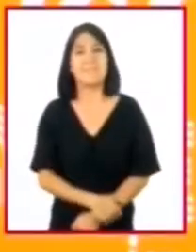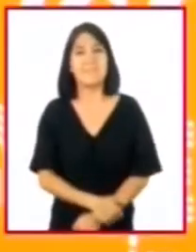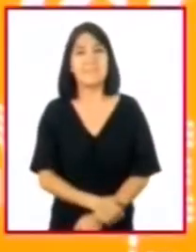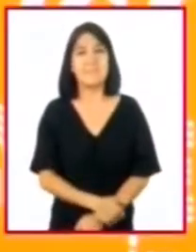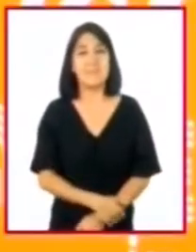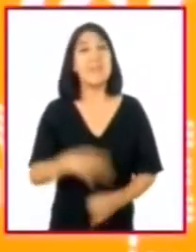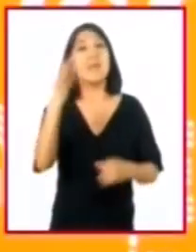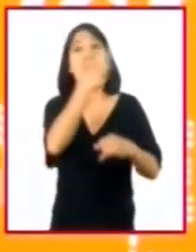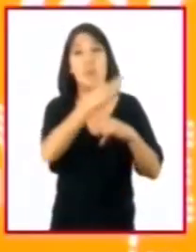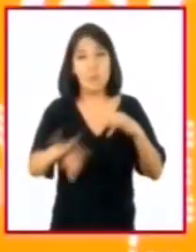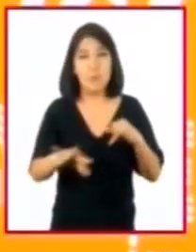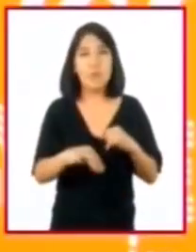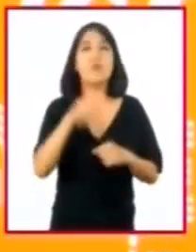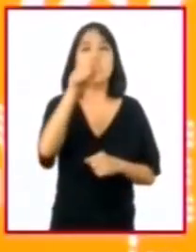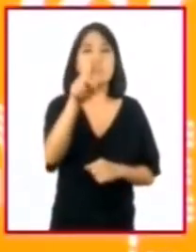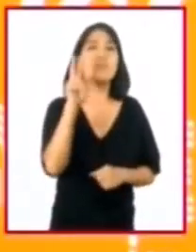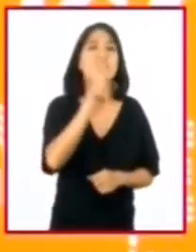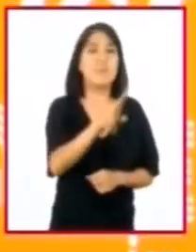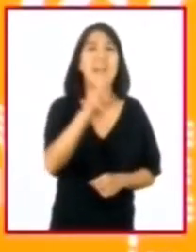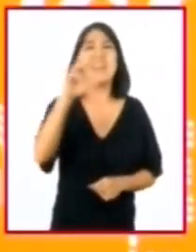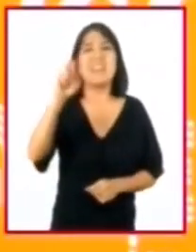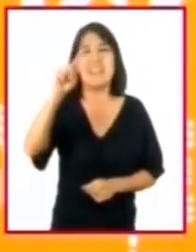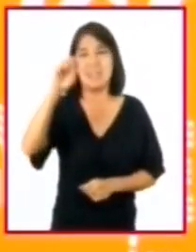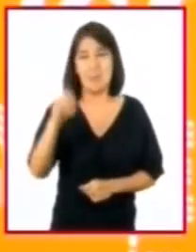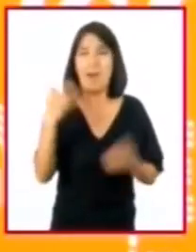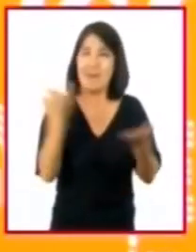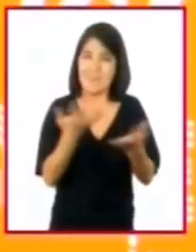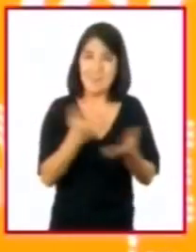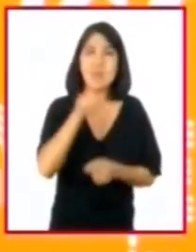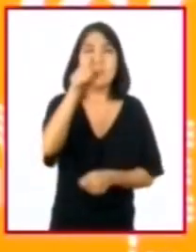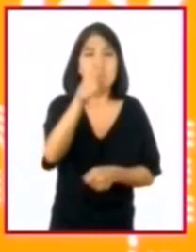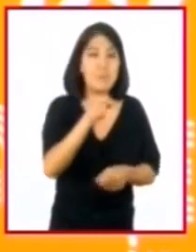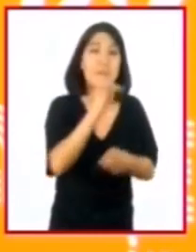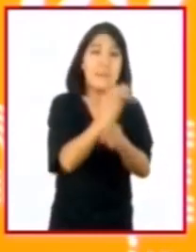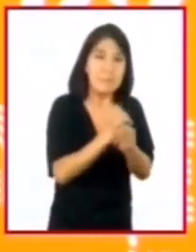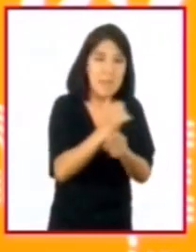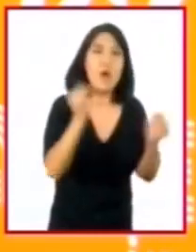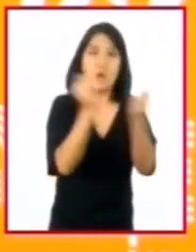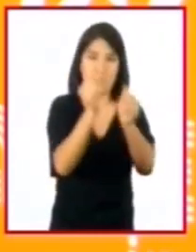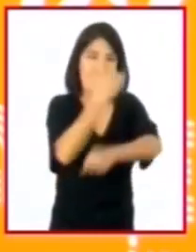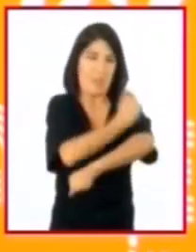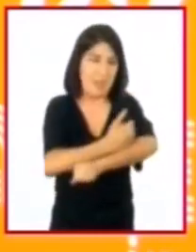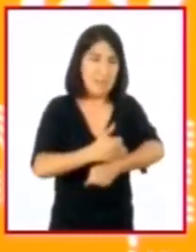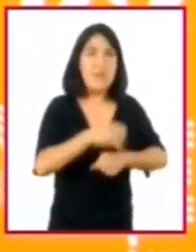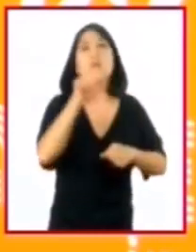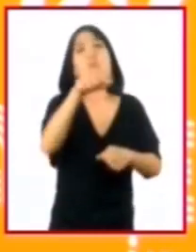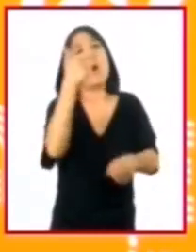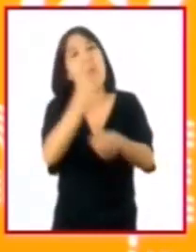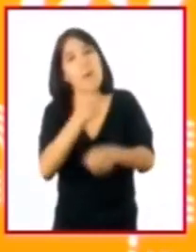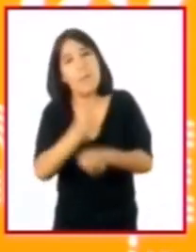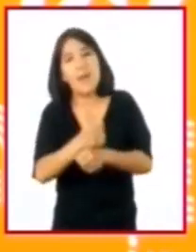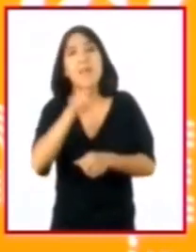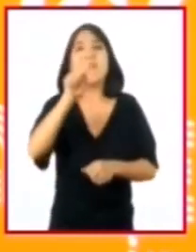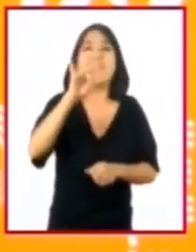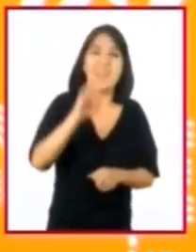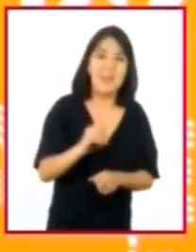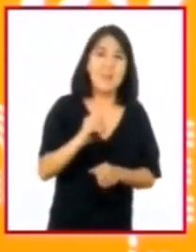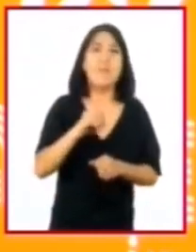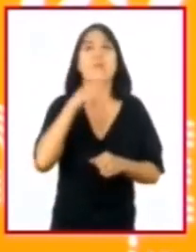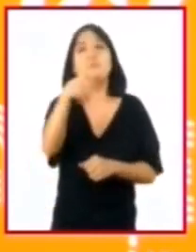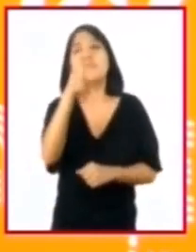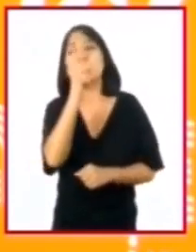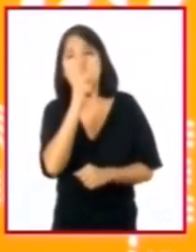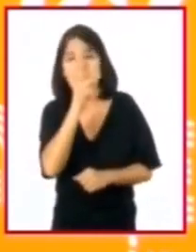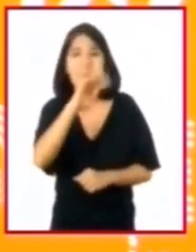Por último, te dejaré un pequeño reto. Investiga con tu familia, en especial con tus abuelos, tíos y tus padres,